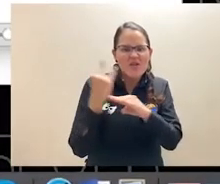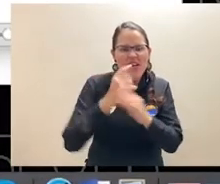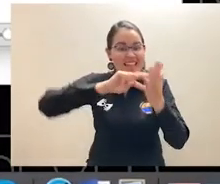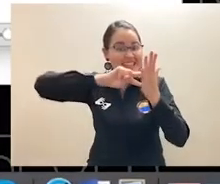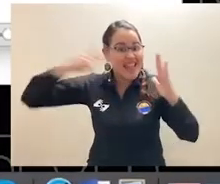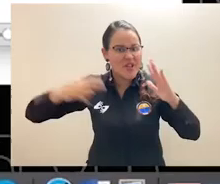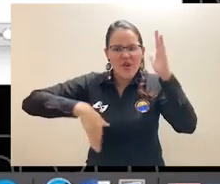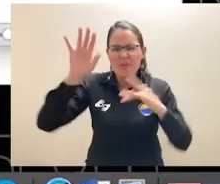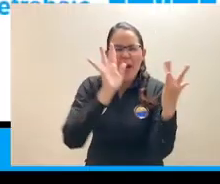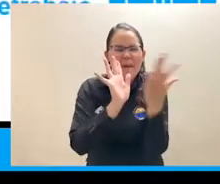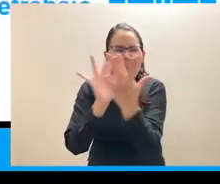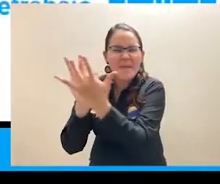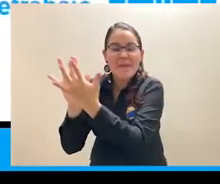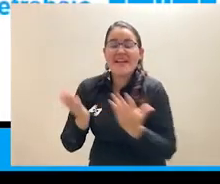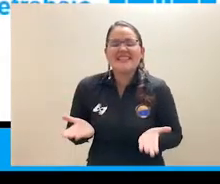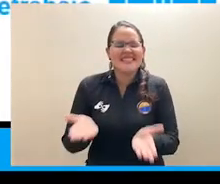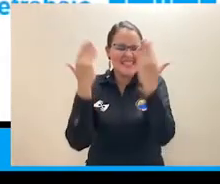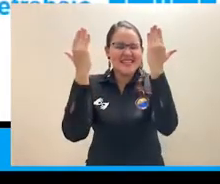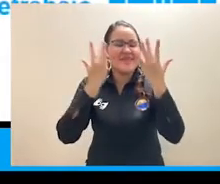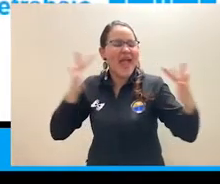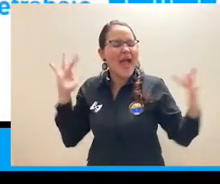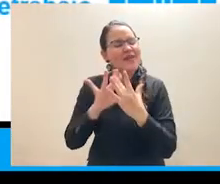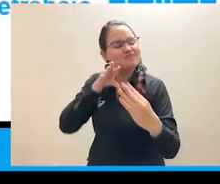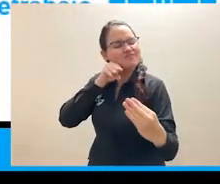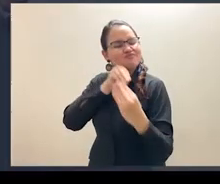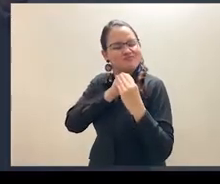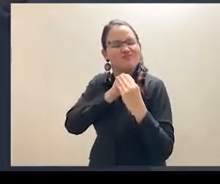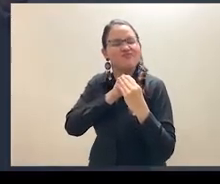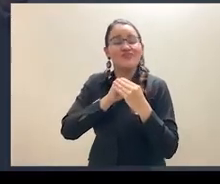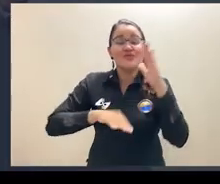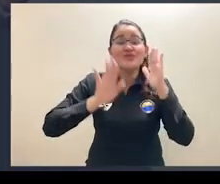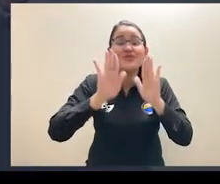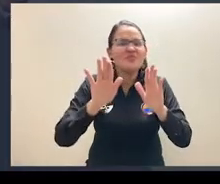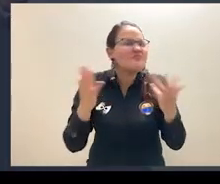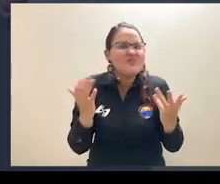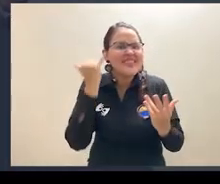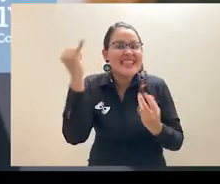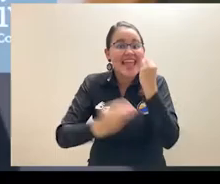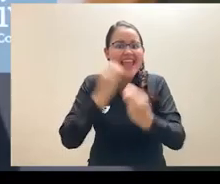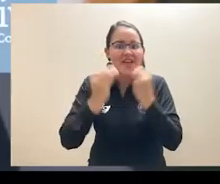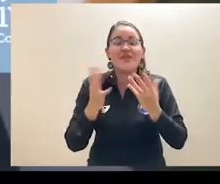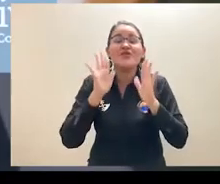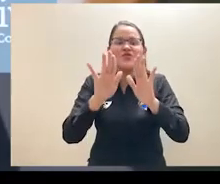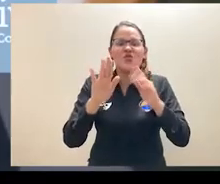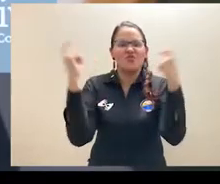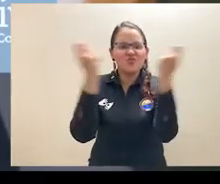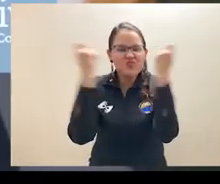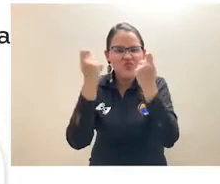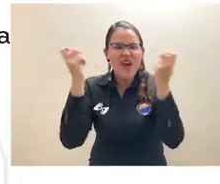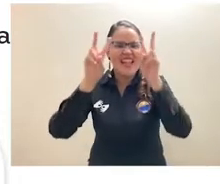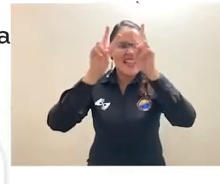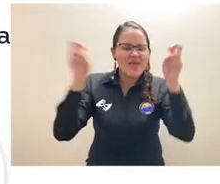interacción digital como una nueva experiencia y un gran reto de adaptación tecnológica, se desarrolló la primera feria virtual del Centro